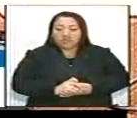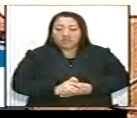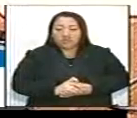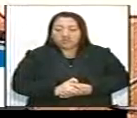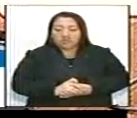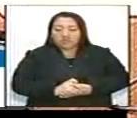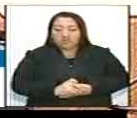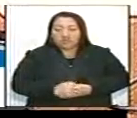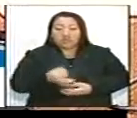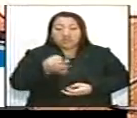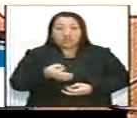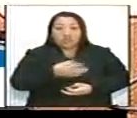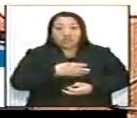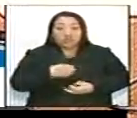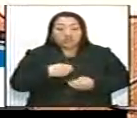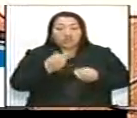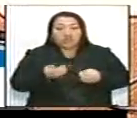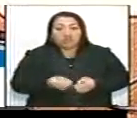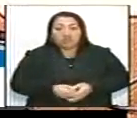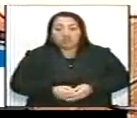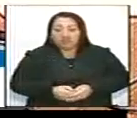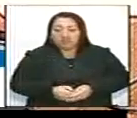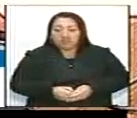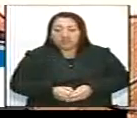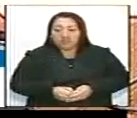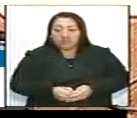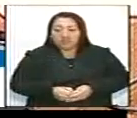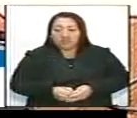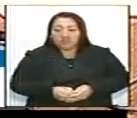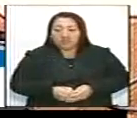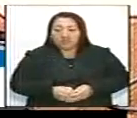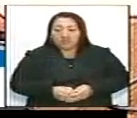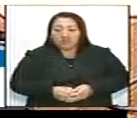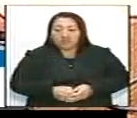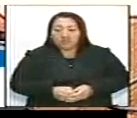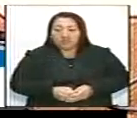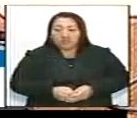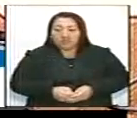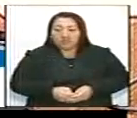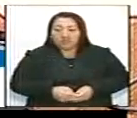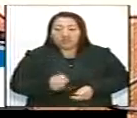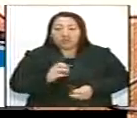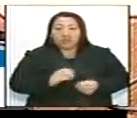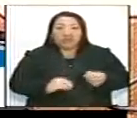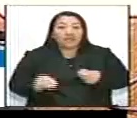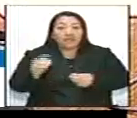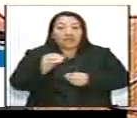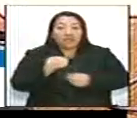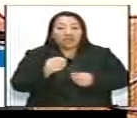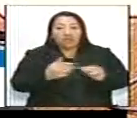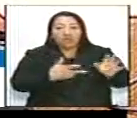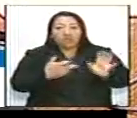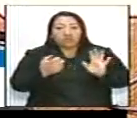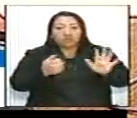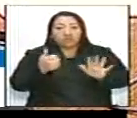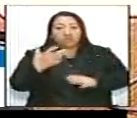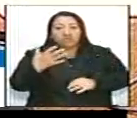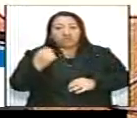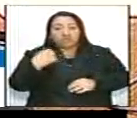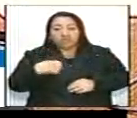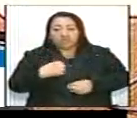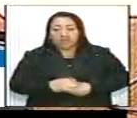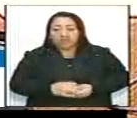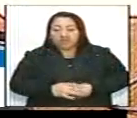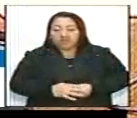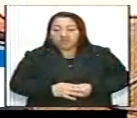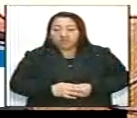Operativamente el gobierno ha dado un adelanto, por llamarlo de alguna manera. Ha colocado en 865 municipios